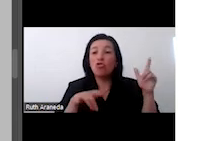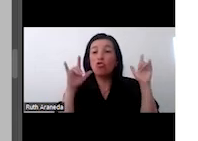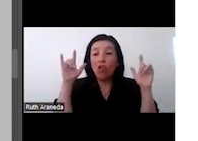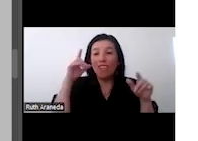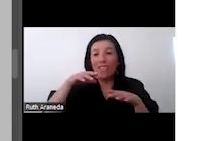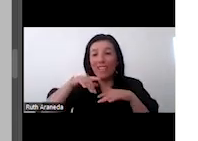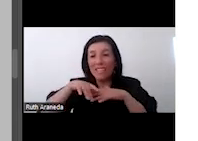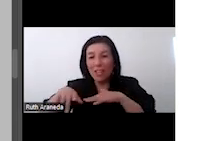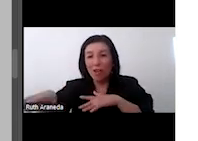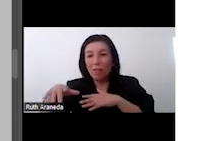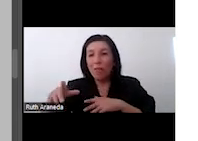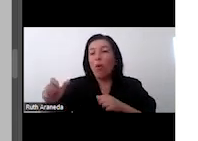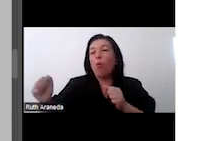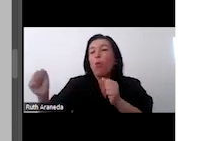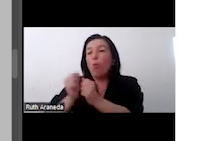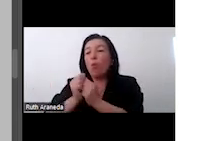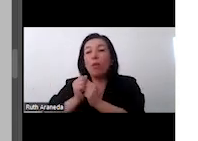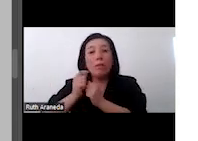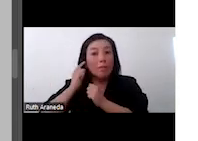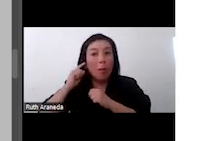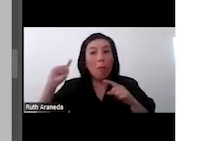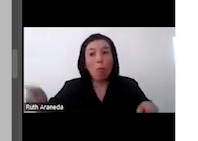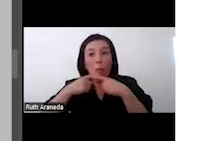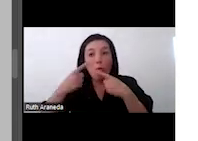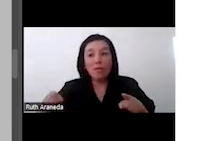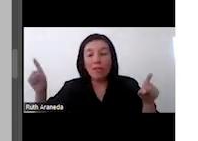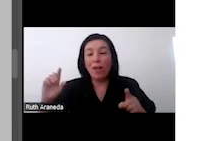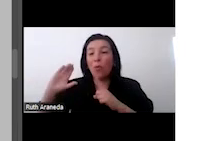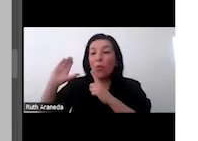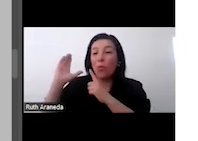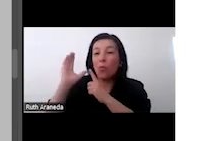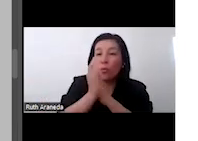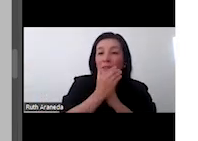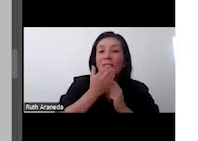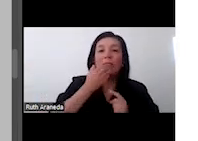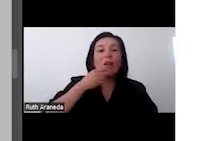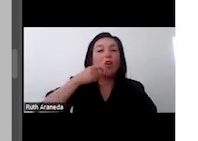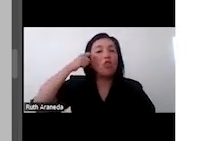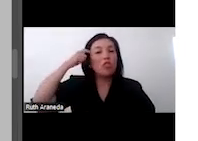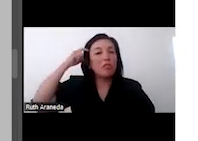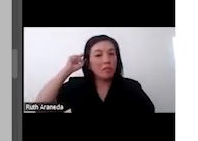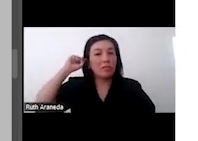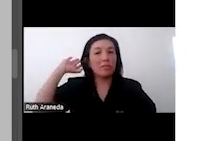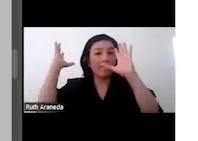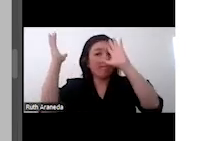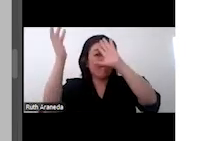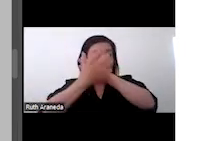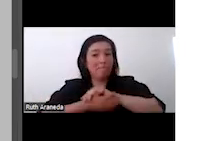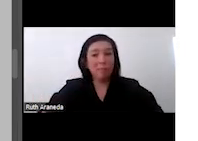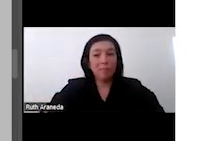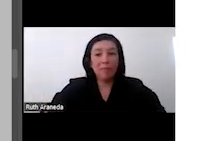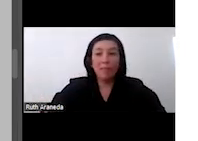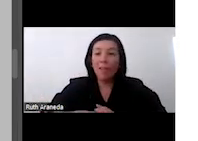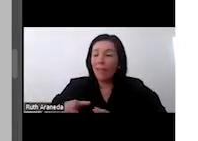río que va vinculando la música, la cultura y también la conciencia medioambiental. Digamos, es